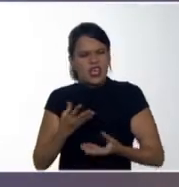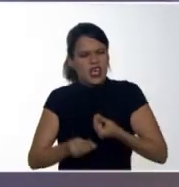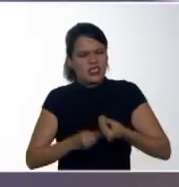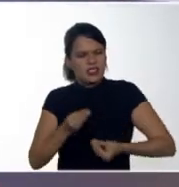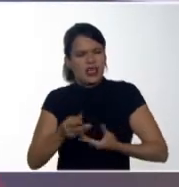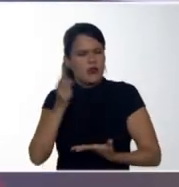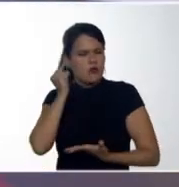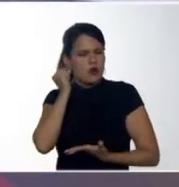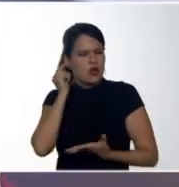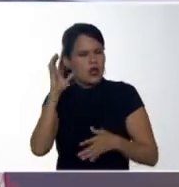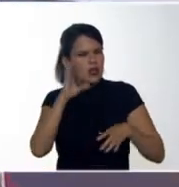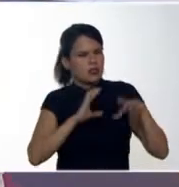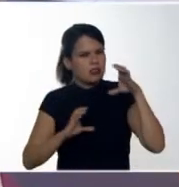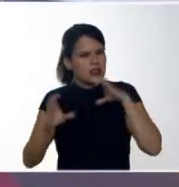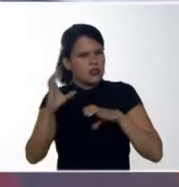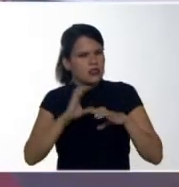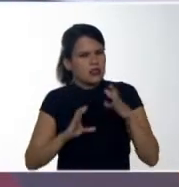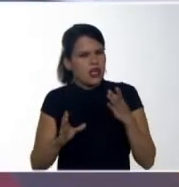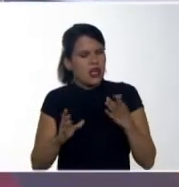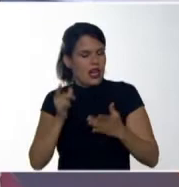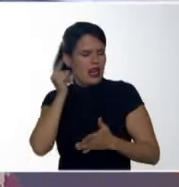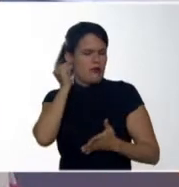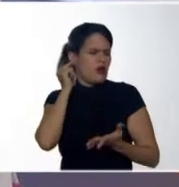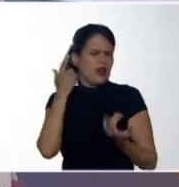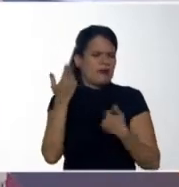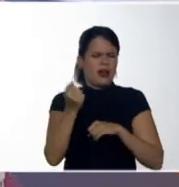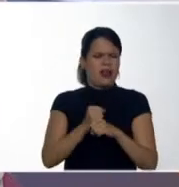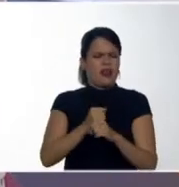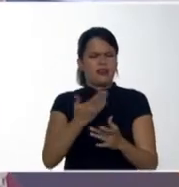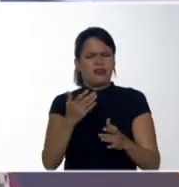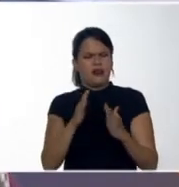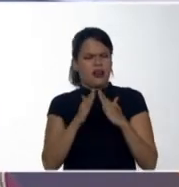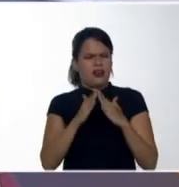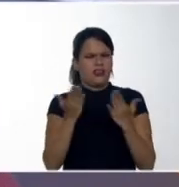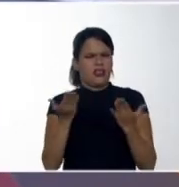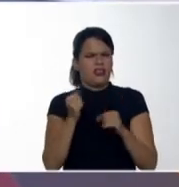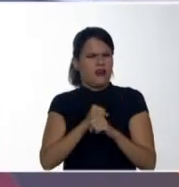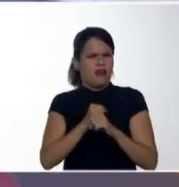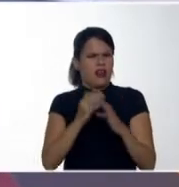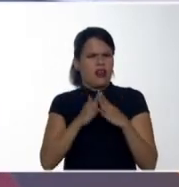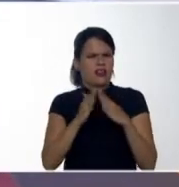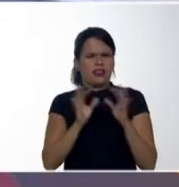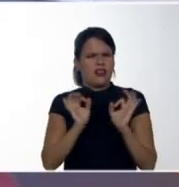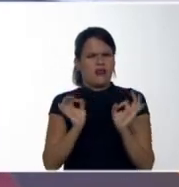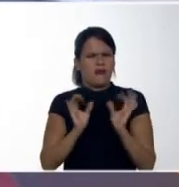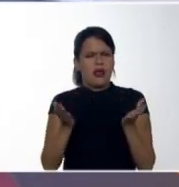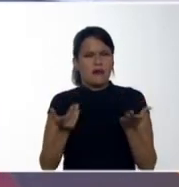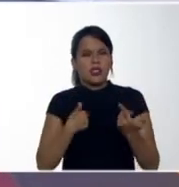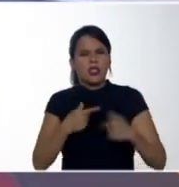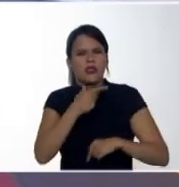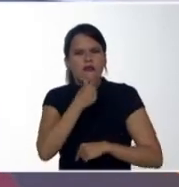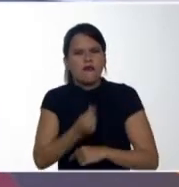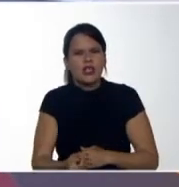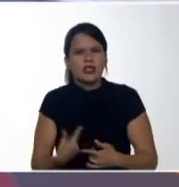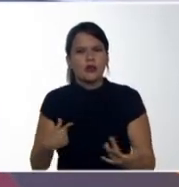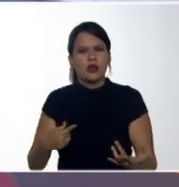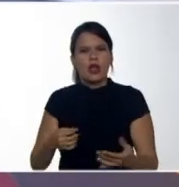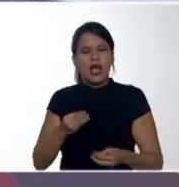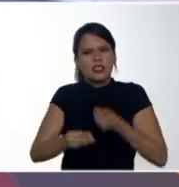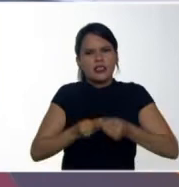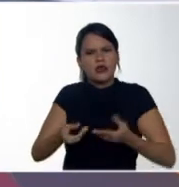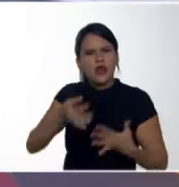la ciencia. La mujer era para el hogar, ¿sí? Pero algo tan sencillo como preparar un